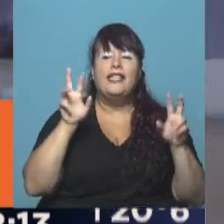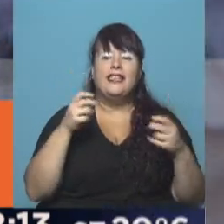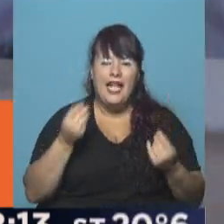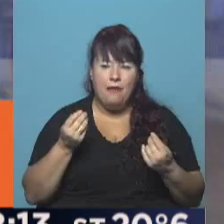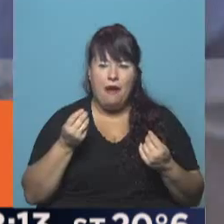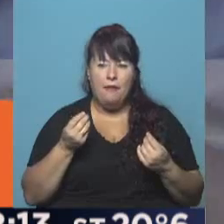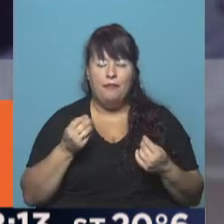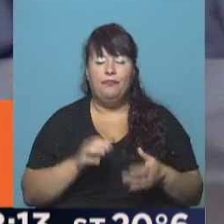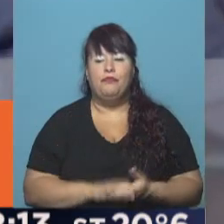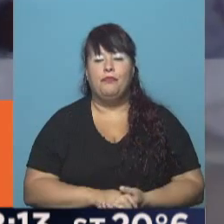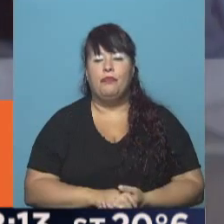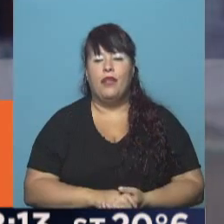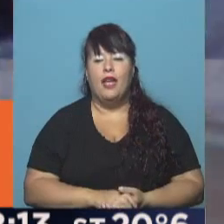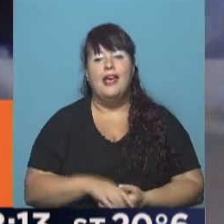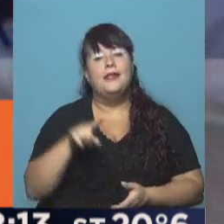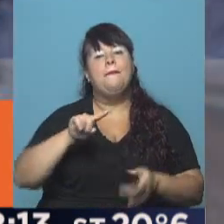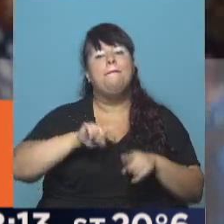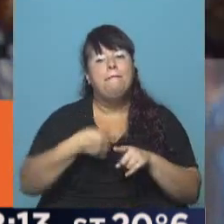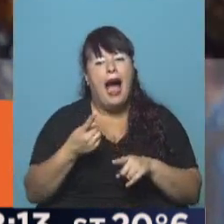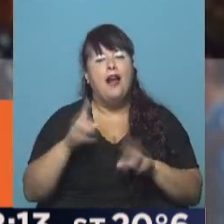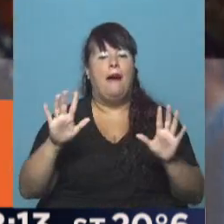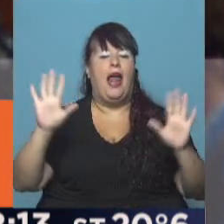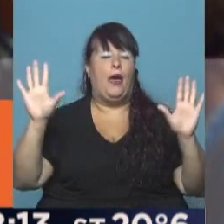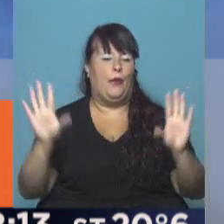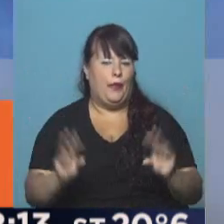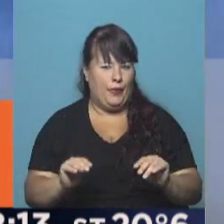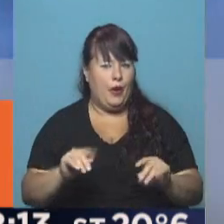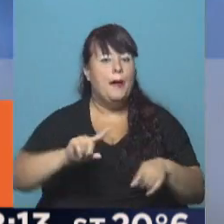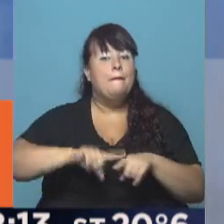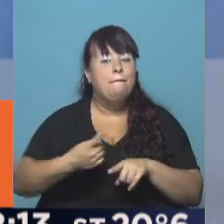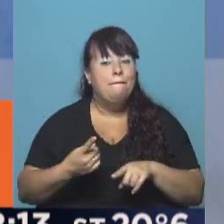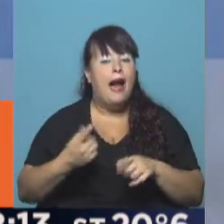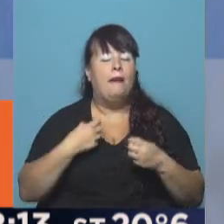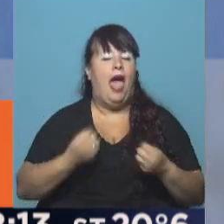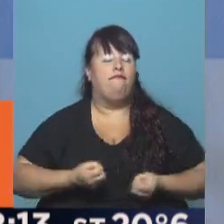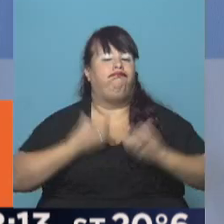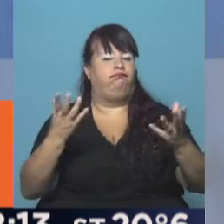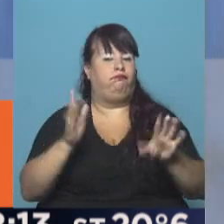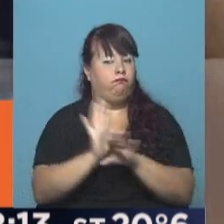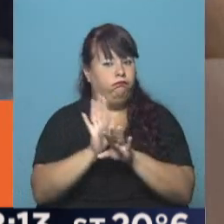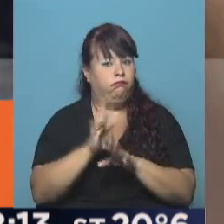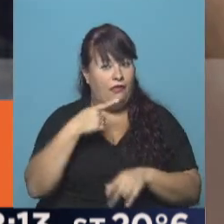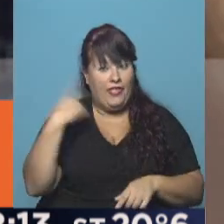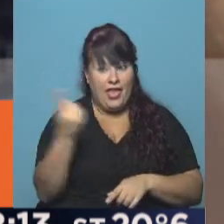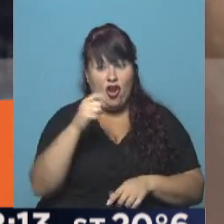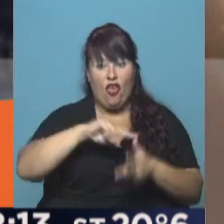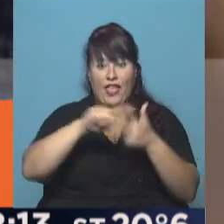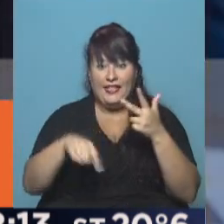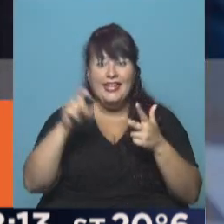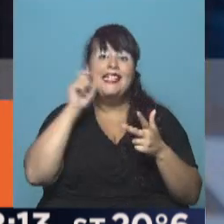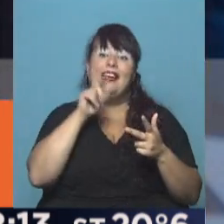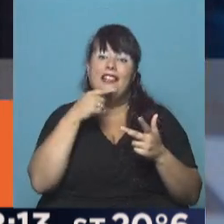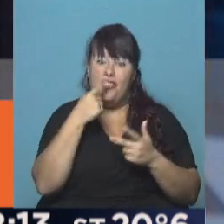es que es un paro para descomprimir un paro de desahogo lo llamó uno de los triunviros de la